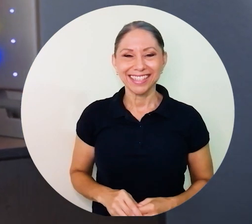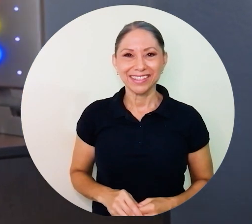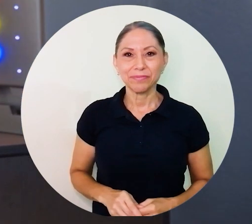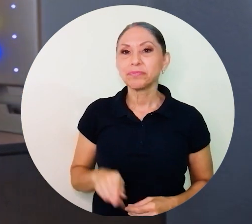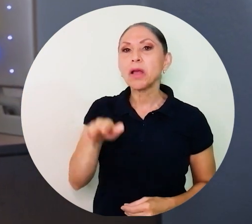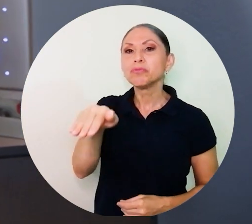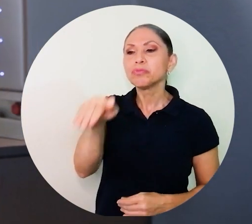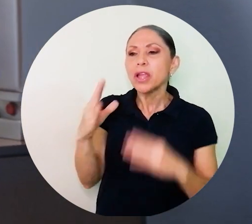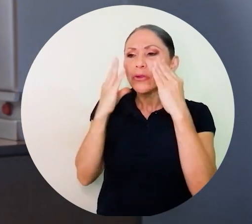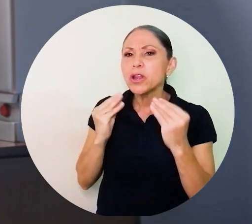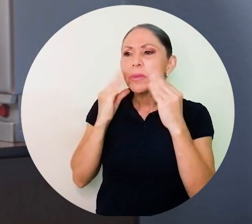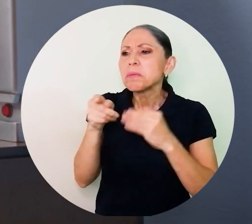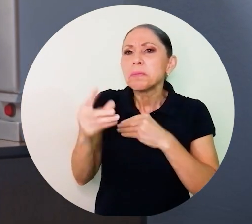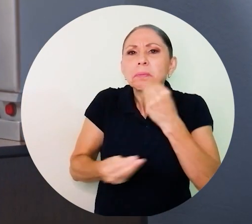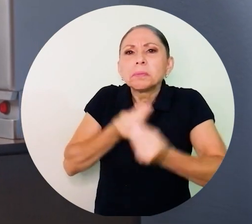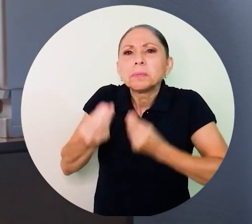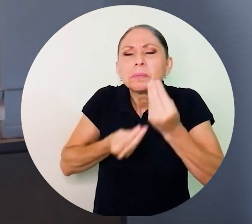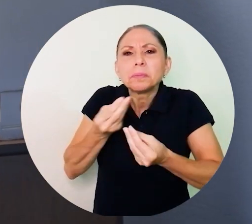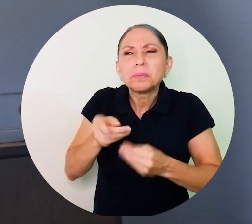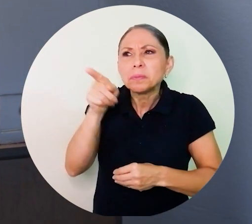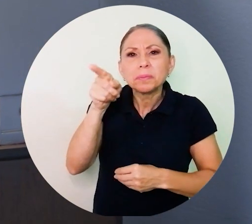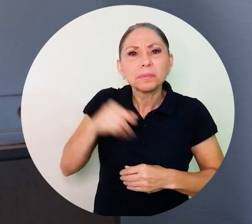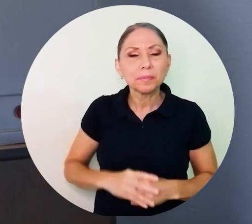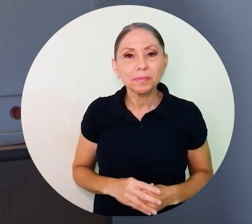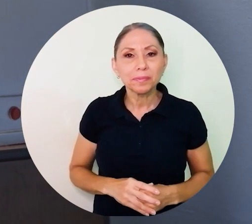Y bien, Rini, ¿cómo te fue?